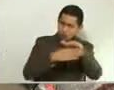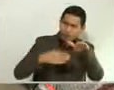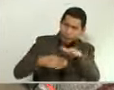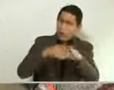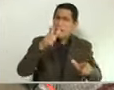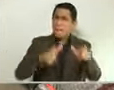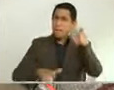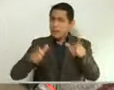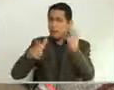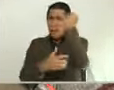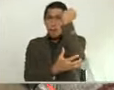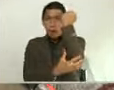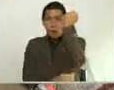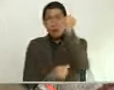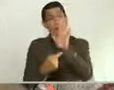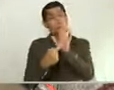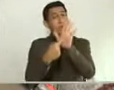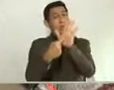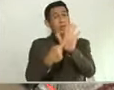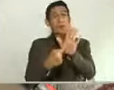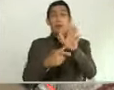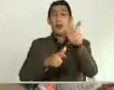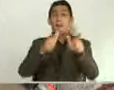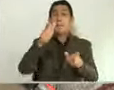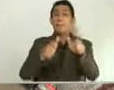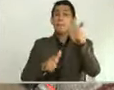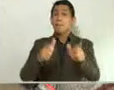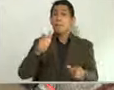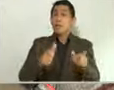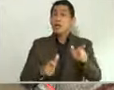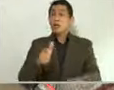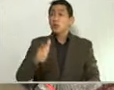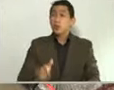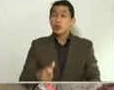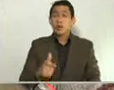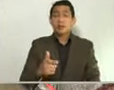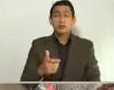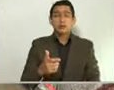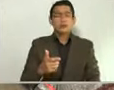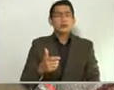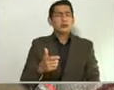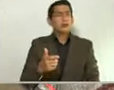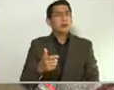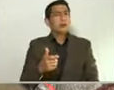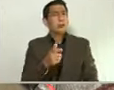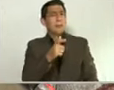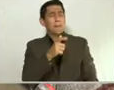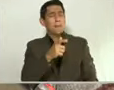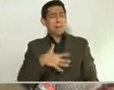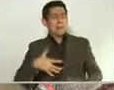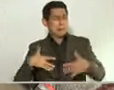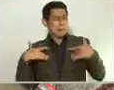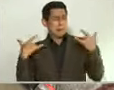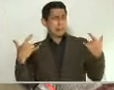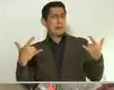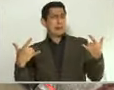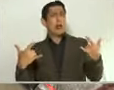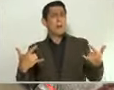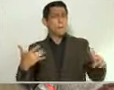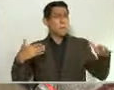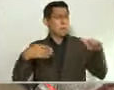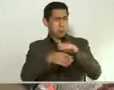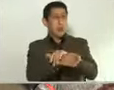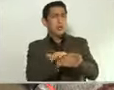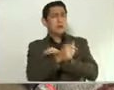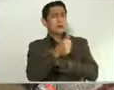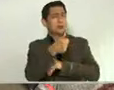como irse a bailar a Miami, que pueden irse el día que le da la gana en un buque a ver piscinas con olas o al mar. Pero